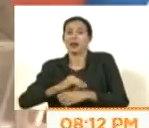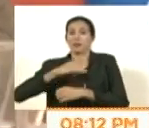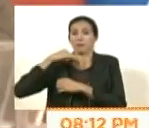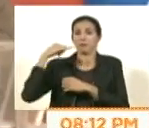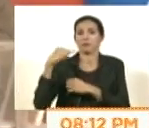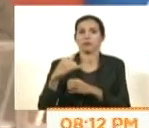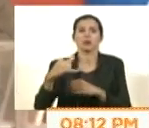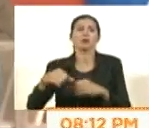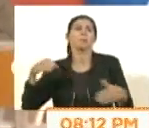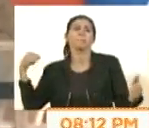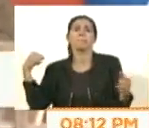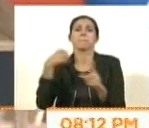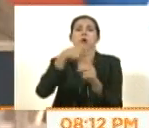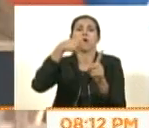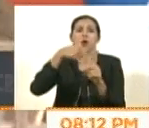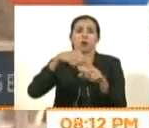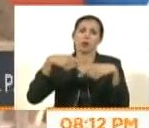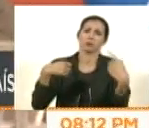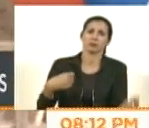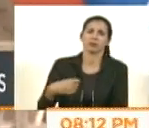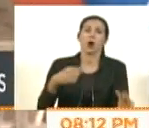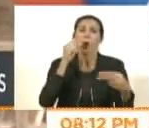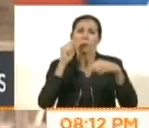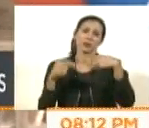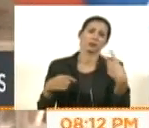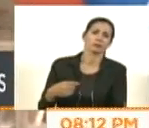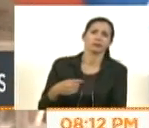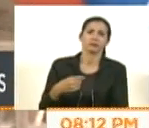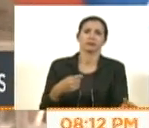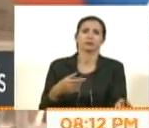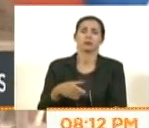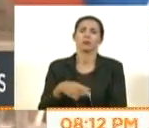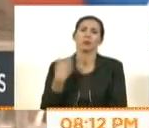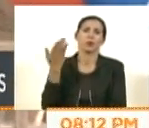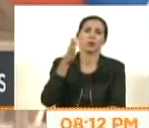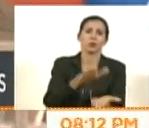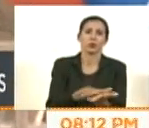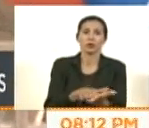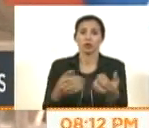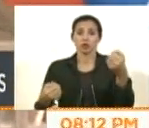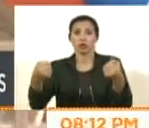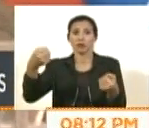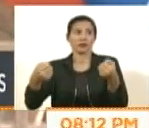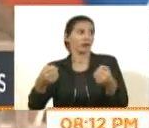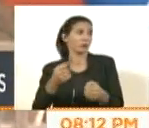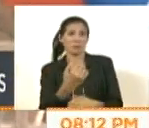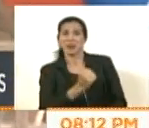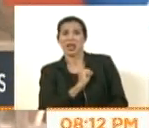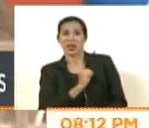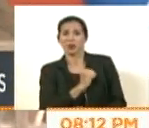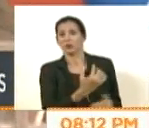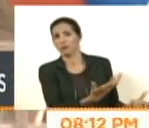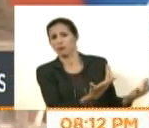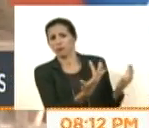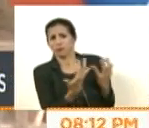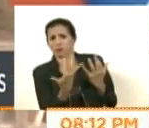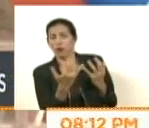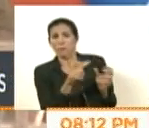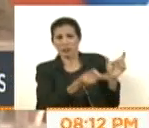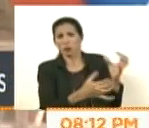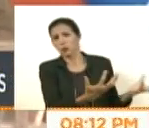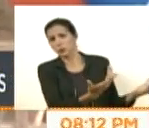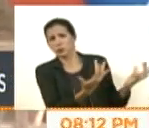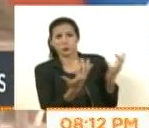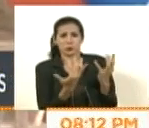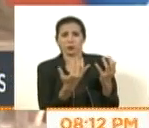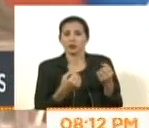Luis Enrique Vera Zulbarán, de 20 años de edad. El conductor del vehículo fue